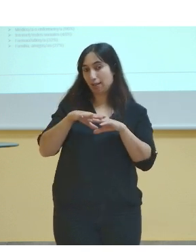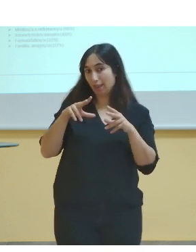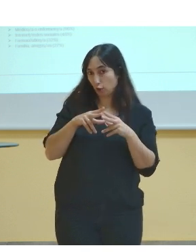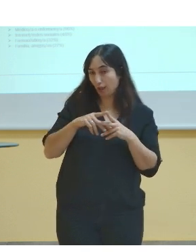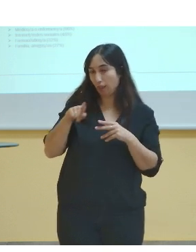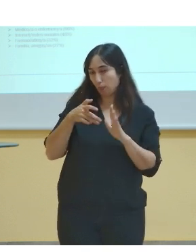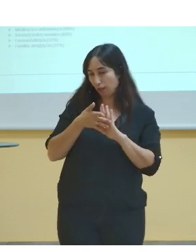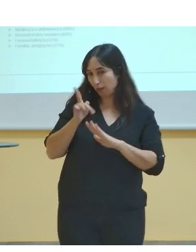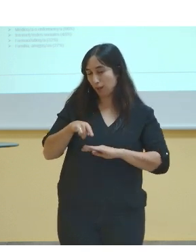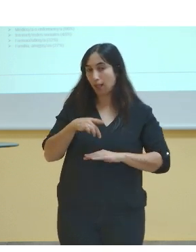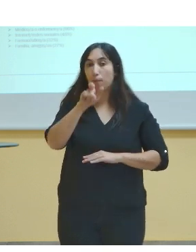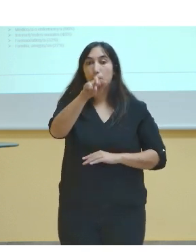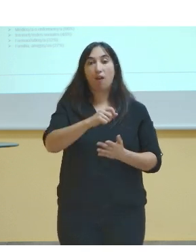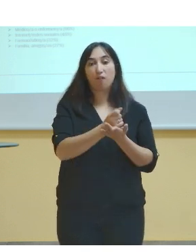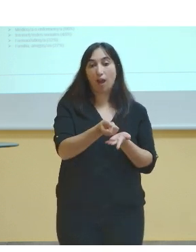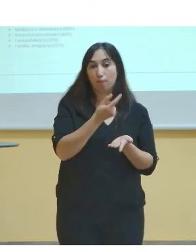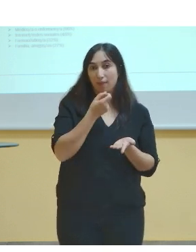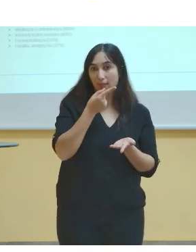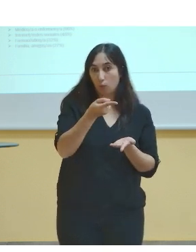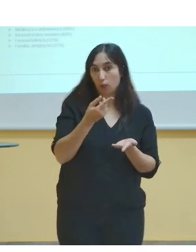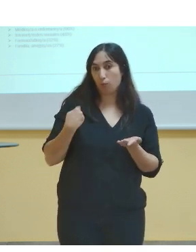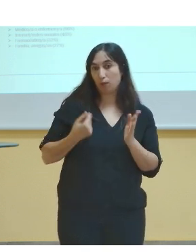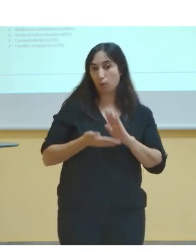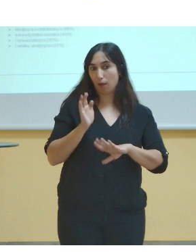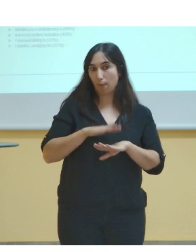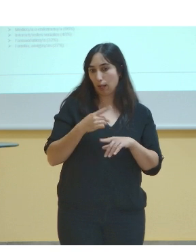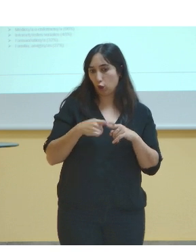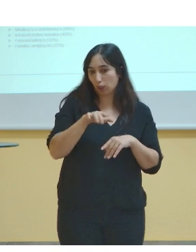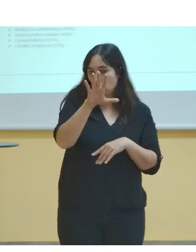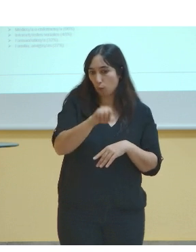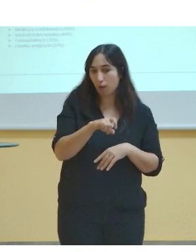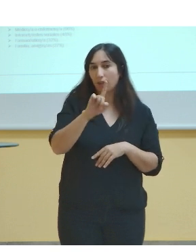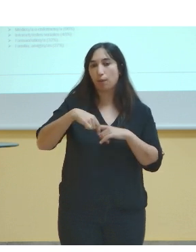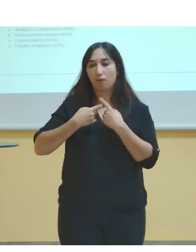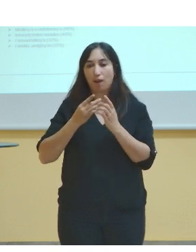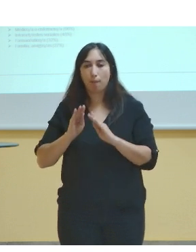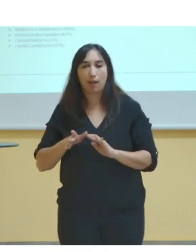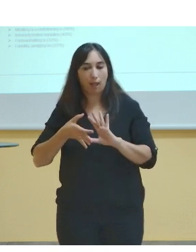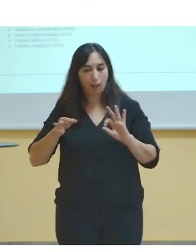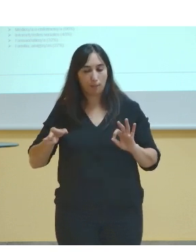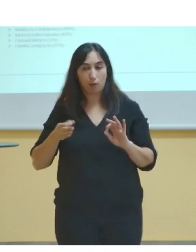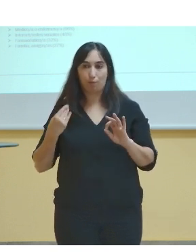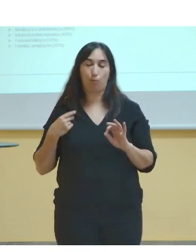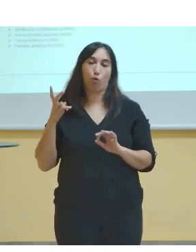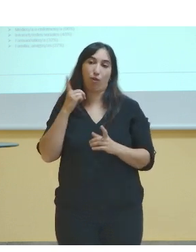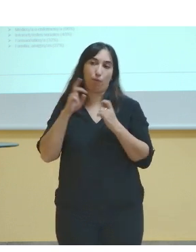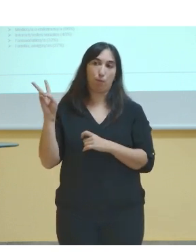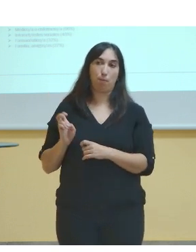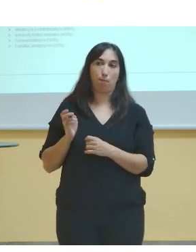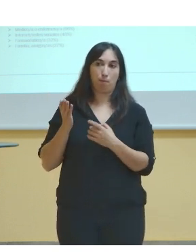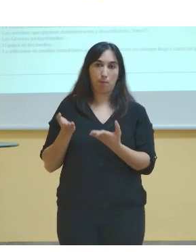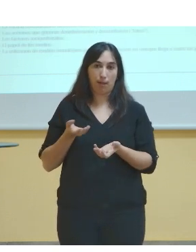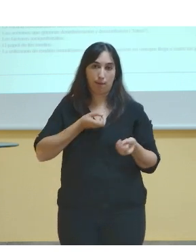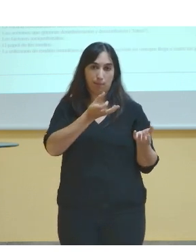esto, pues el farmacéutico en el que compra sus o familias y amigos, ¿no? Estas son las fuentes de información que las